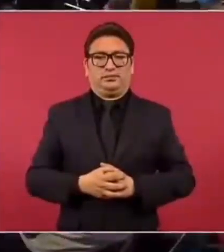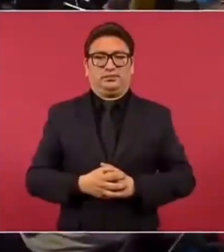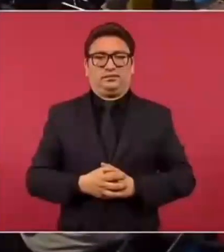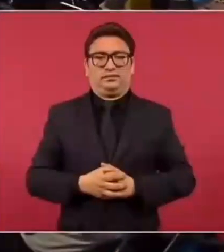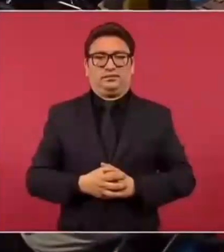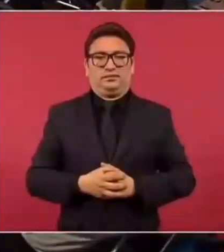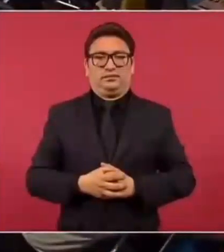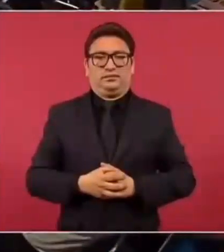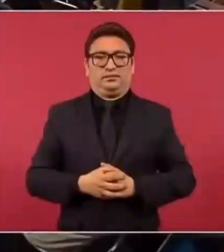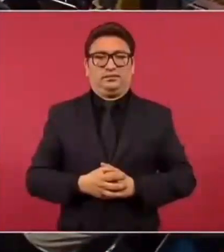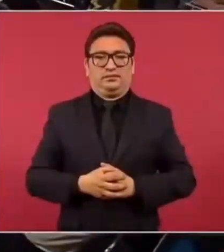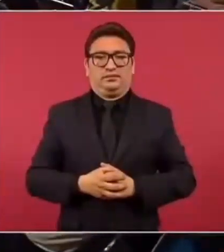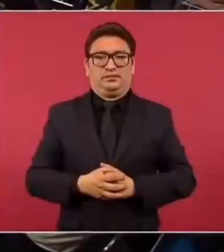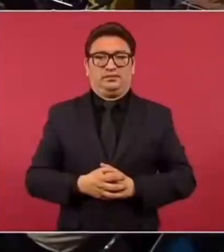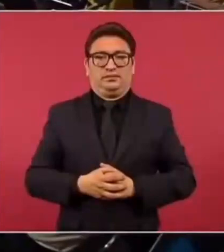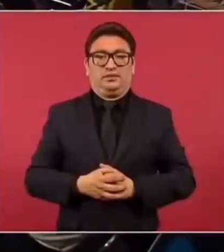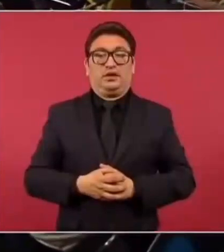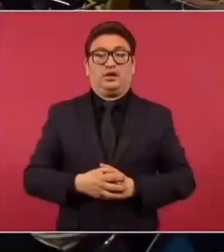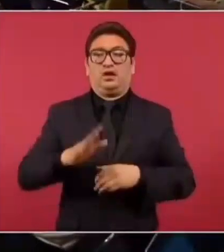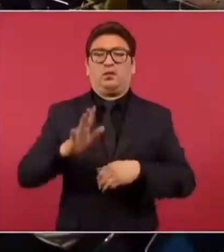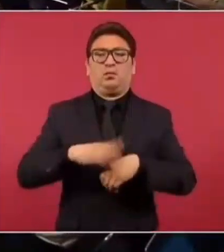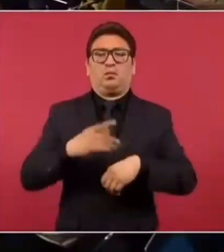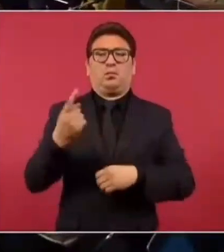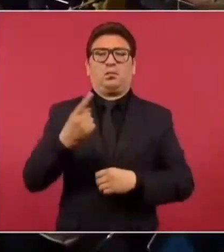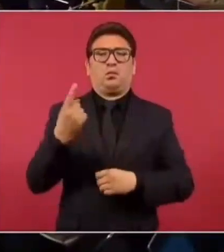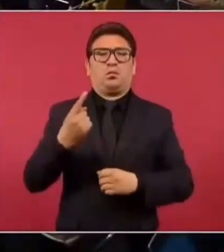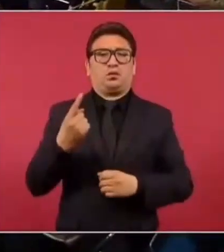hay energía eléctrica. Presidente. Porque